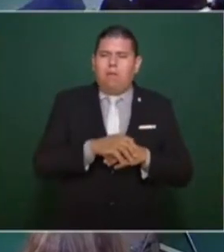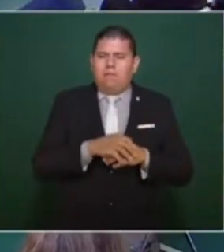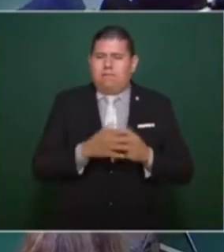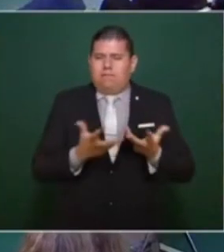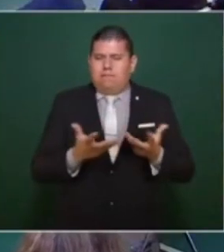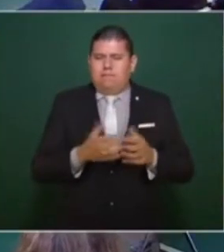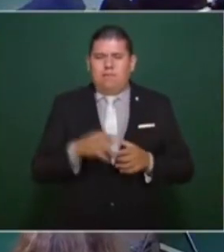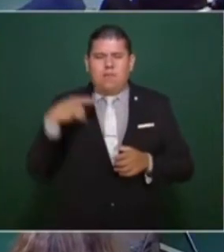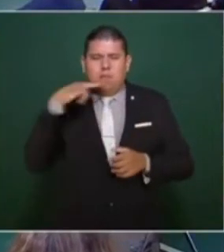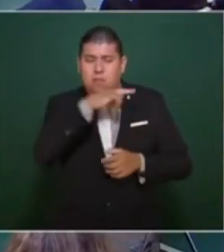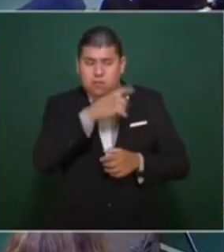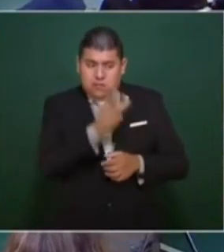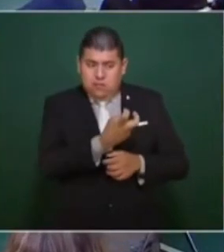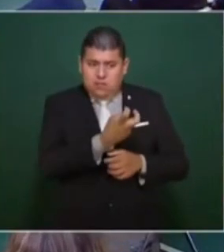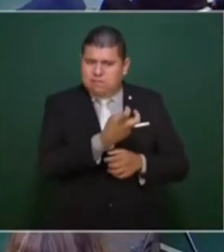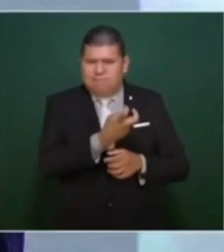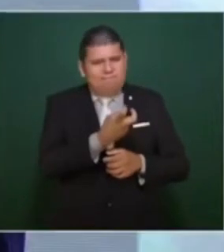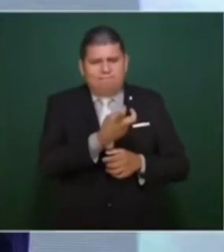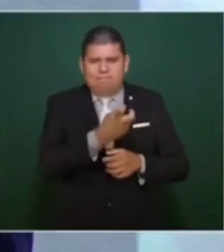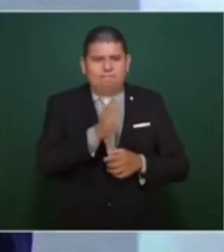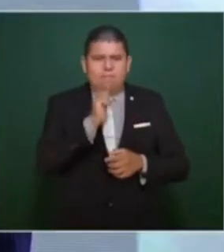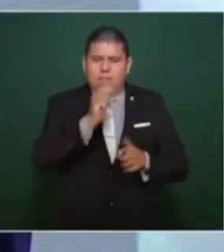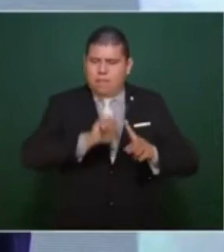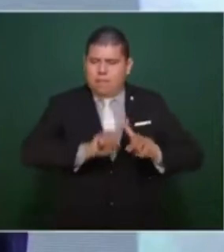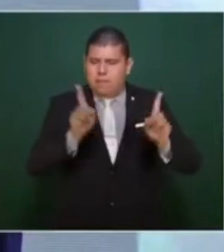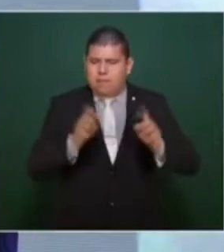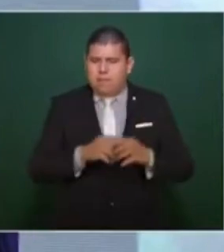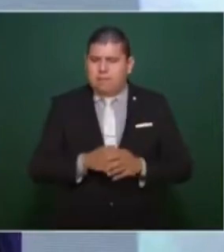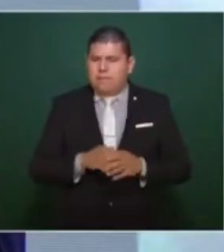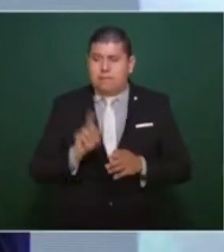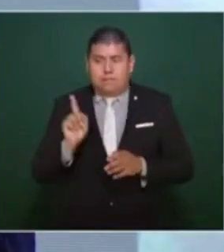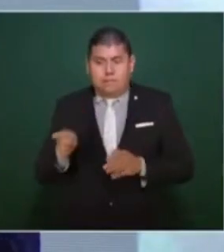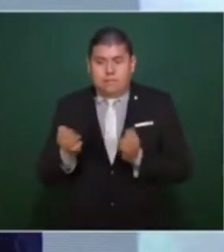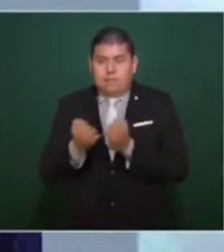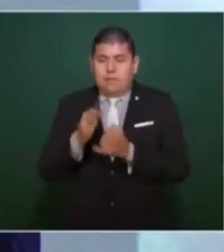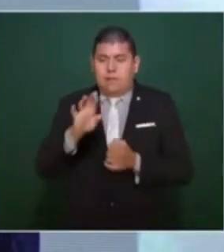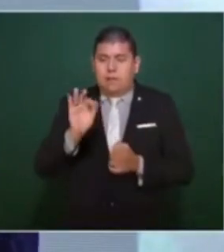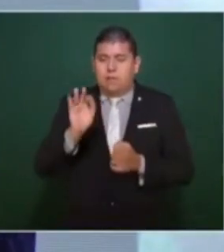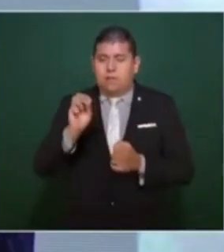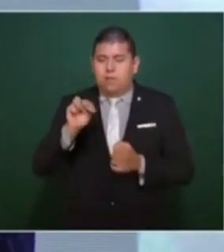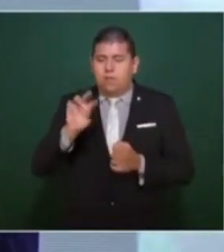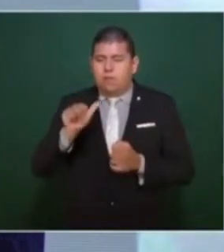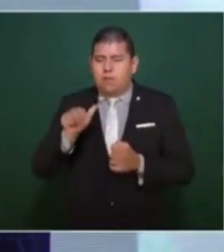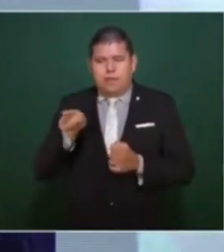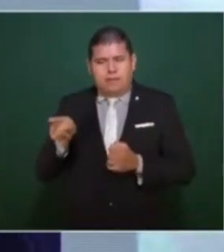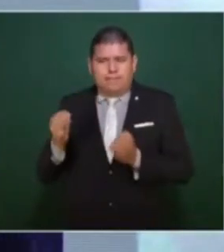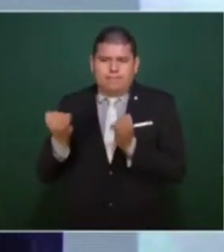hipocresía. Entonces, en el caso del Reforma,